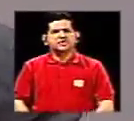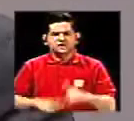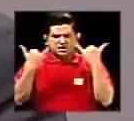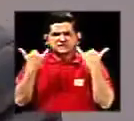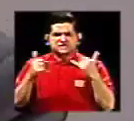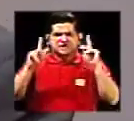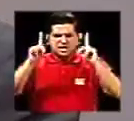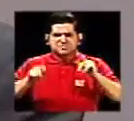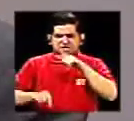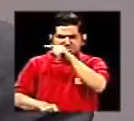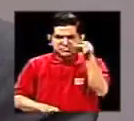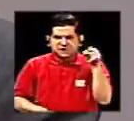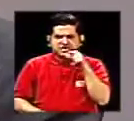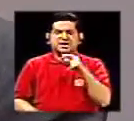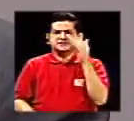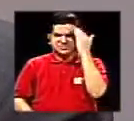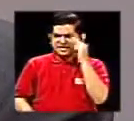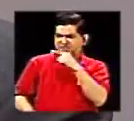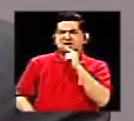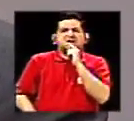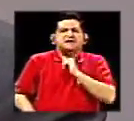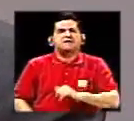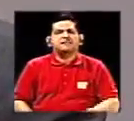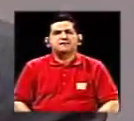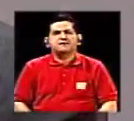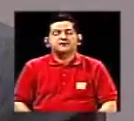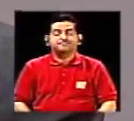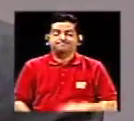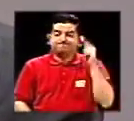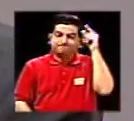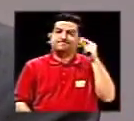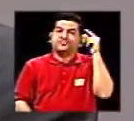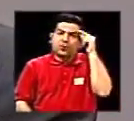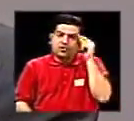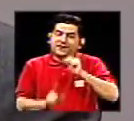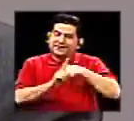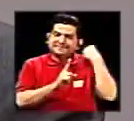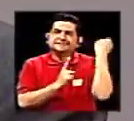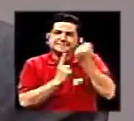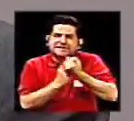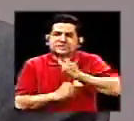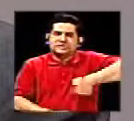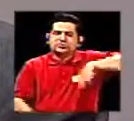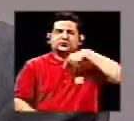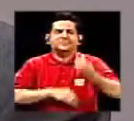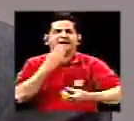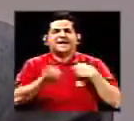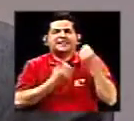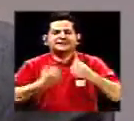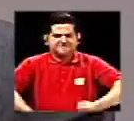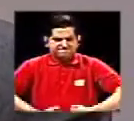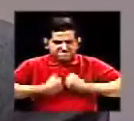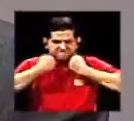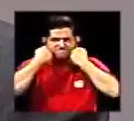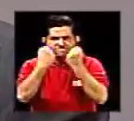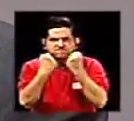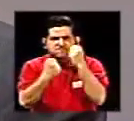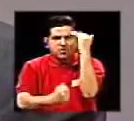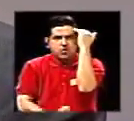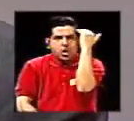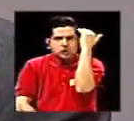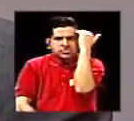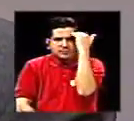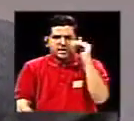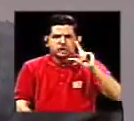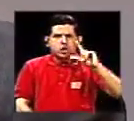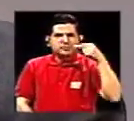en el mundo. Entonces, eso nos decía, bueno, evidentemente, si esto es así, lo que tenemos que hacer es fortalecer el conocimiento de